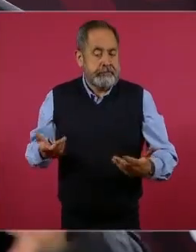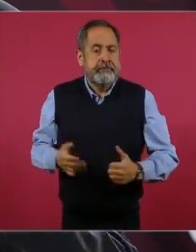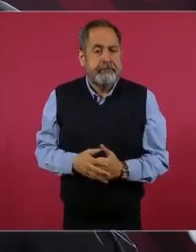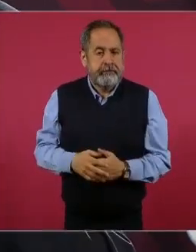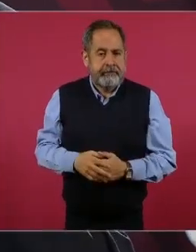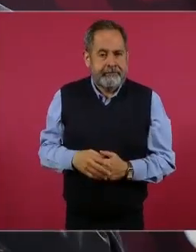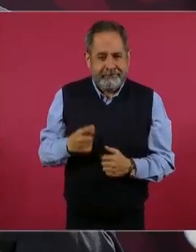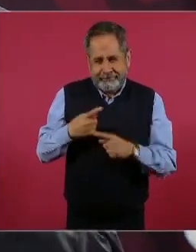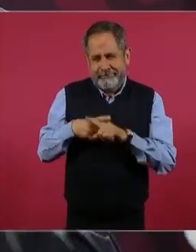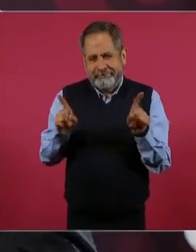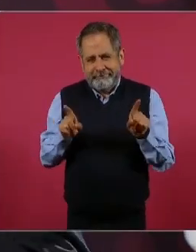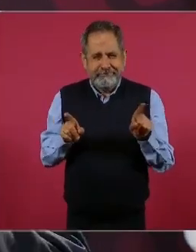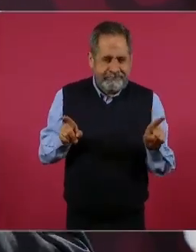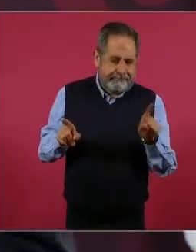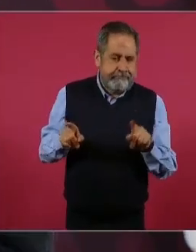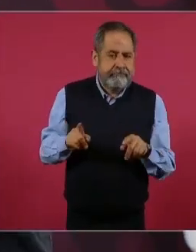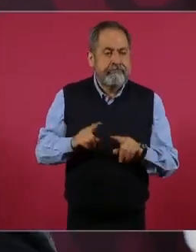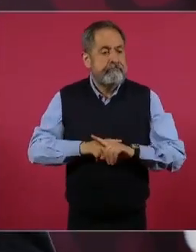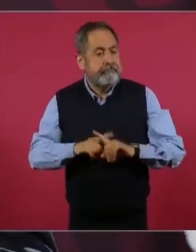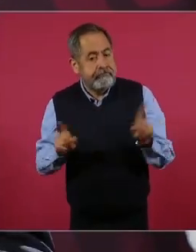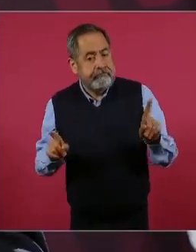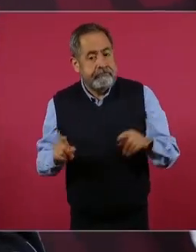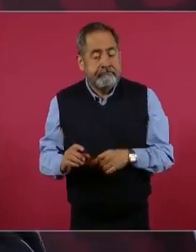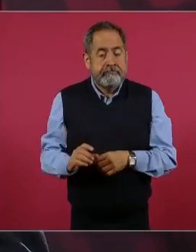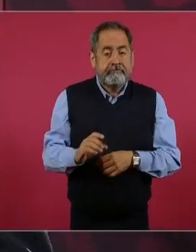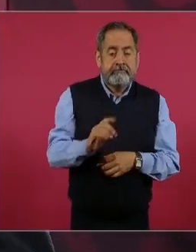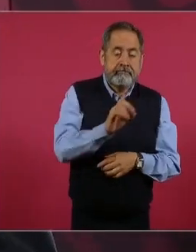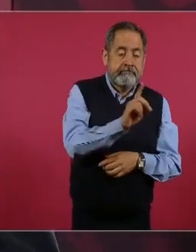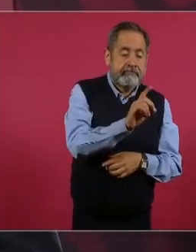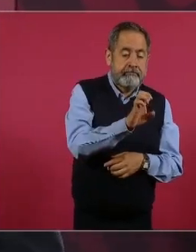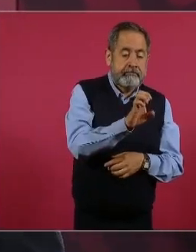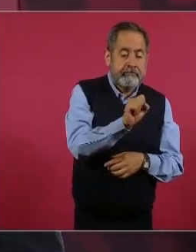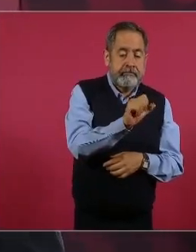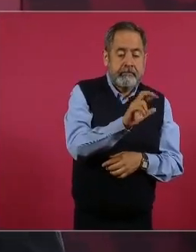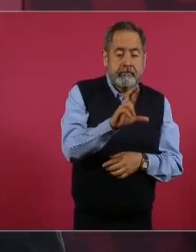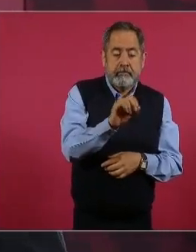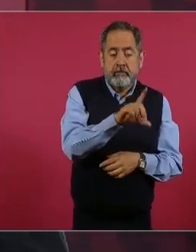Esa es la diferencia entre crecimiento y desarrollo.